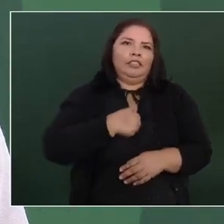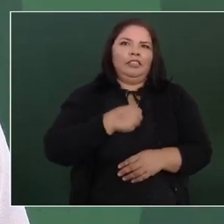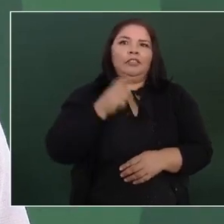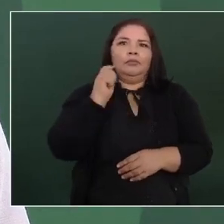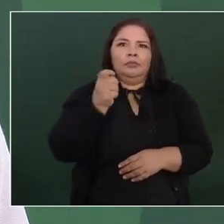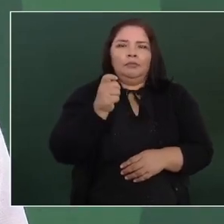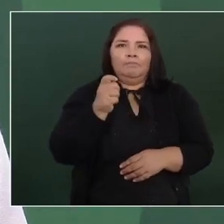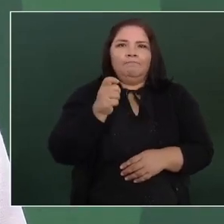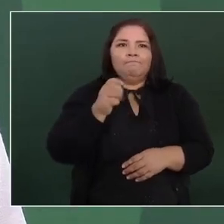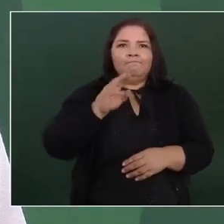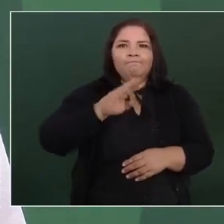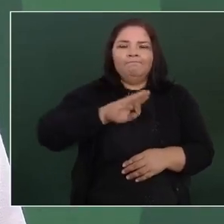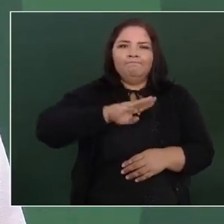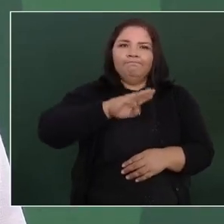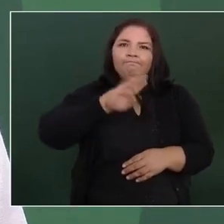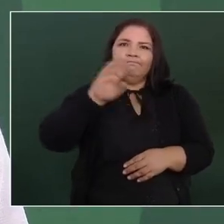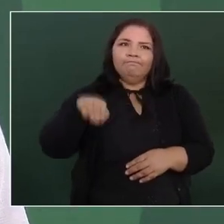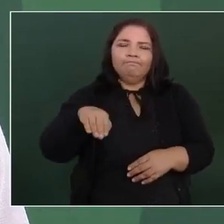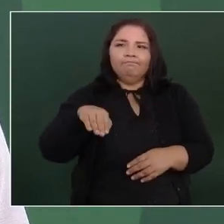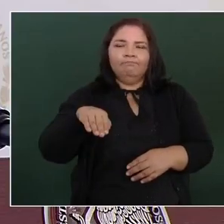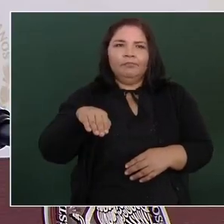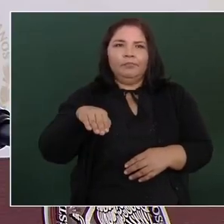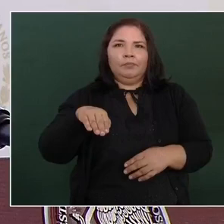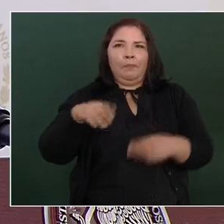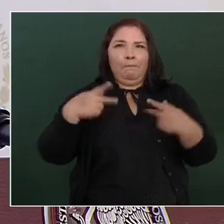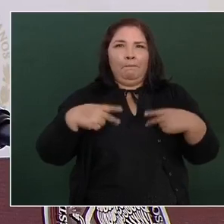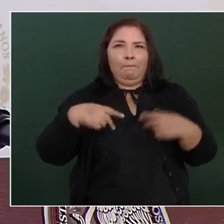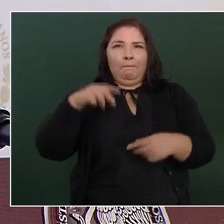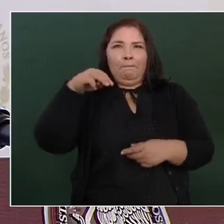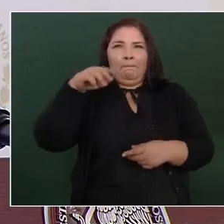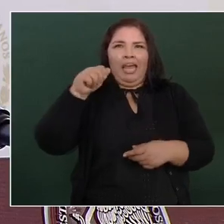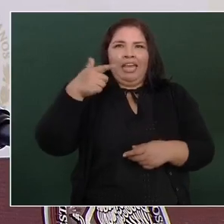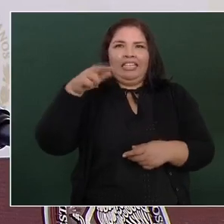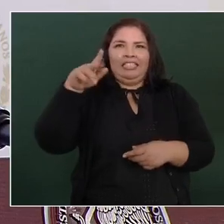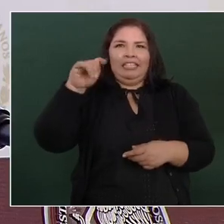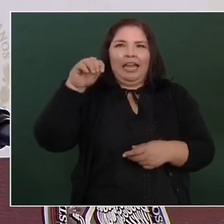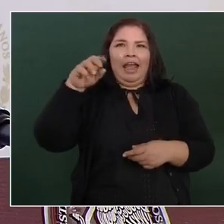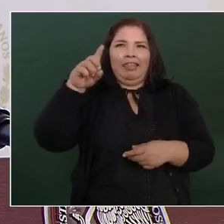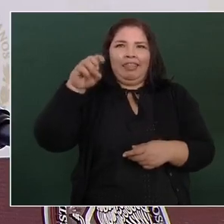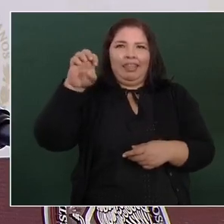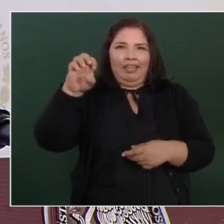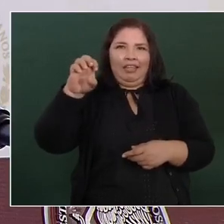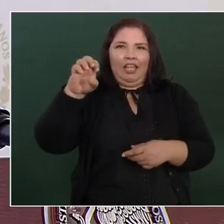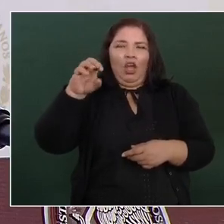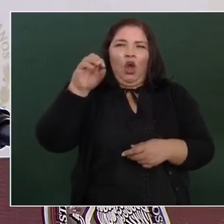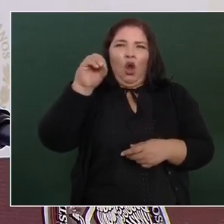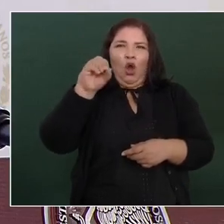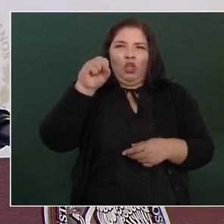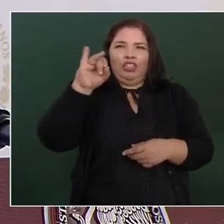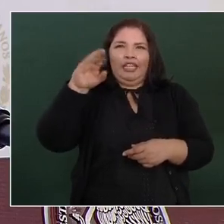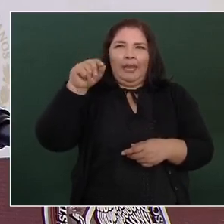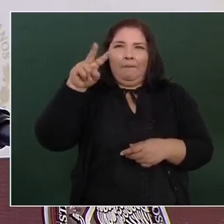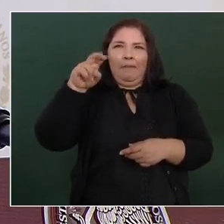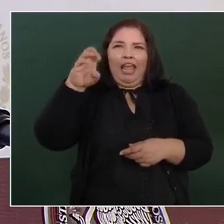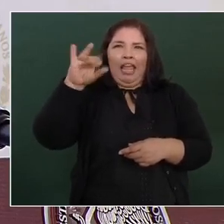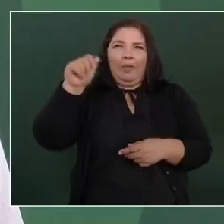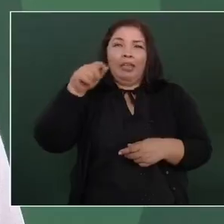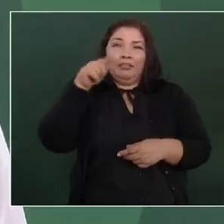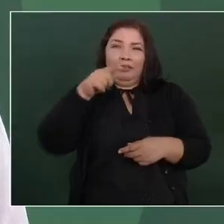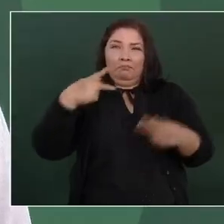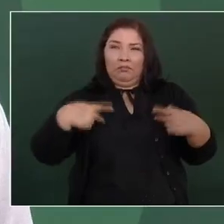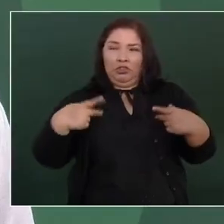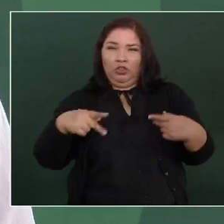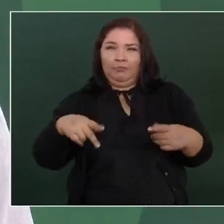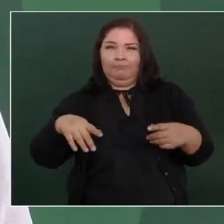al fallecimiento de la magistrada Ociel Baena, quien fue una persona